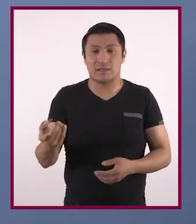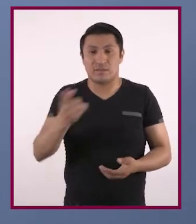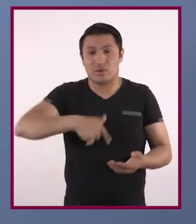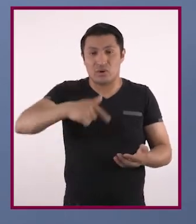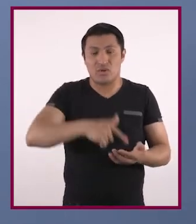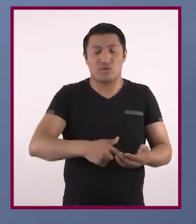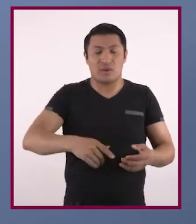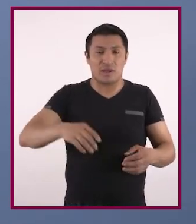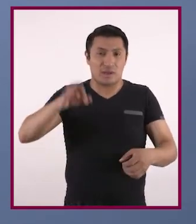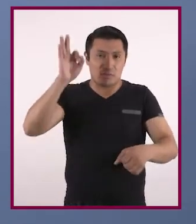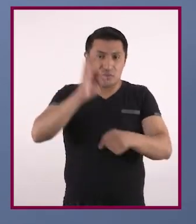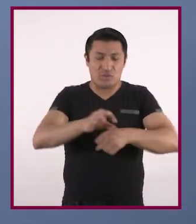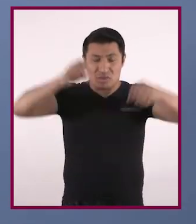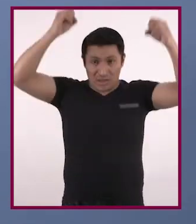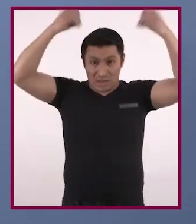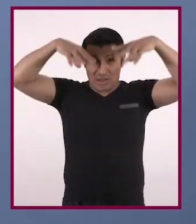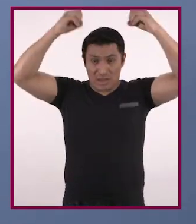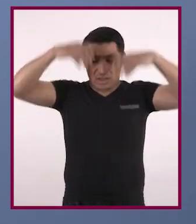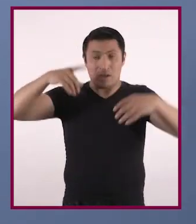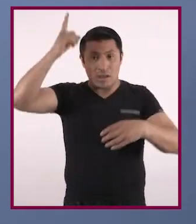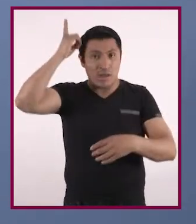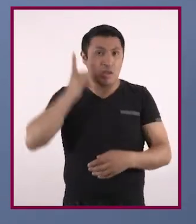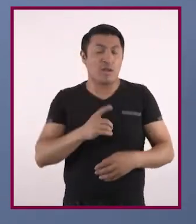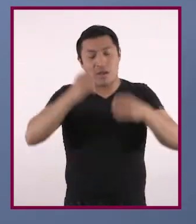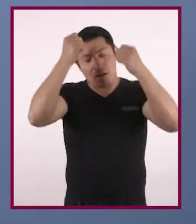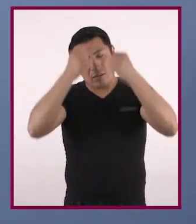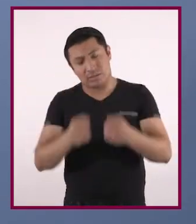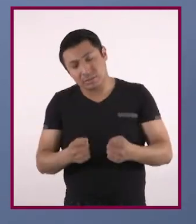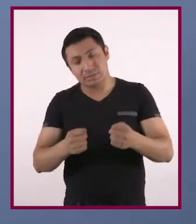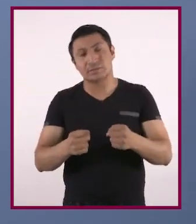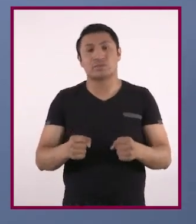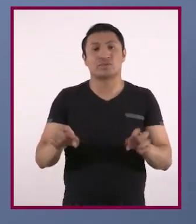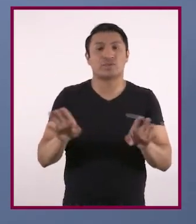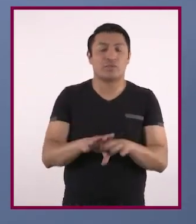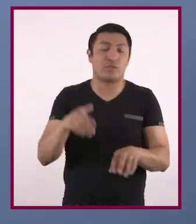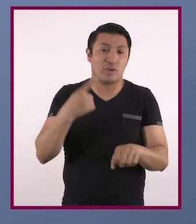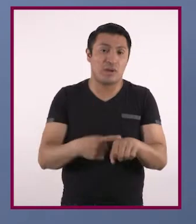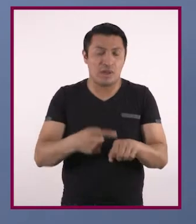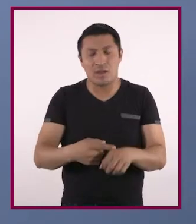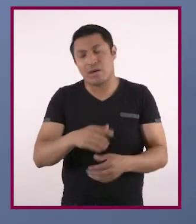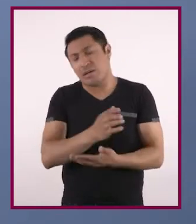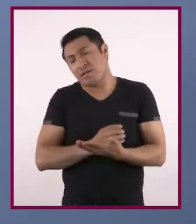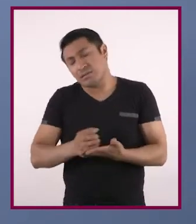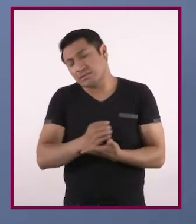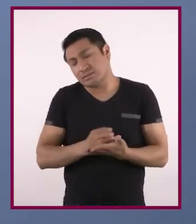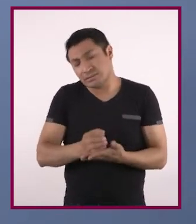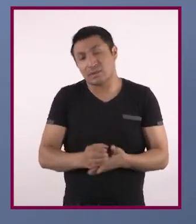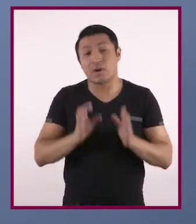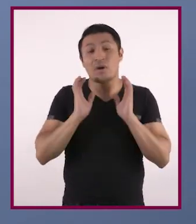protegerse de la lluvia, dormir con seguridad, reponerse en caso de enfermedad, cuidar a sus crías y